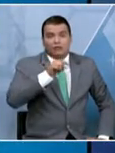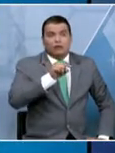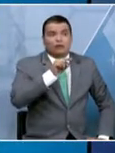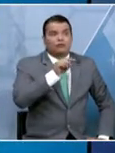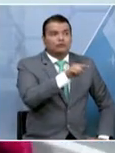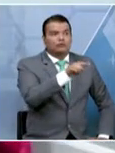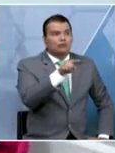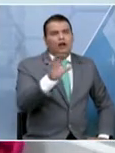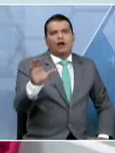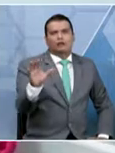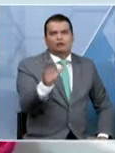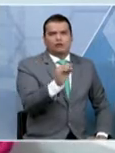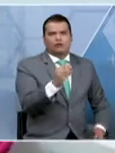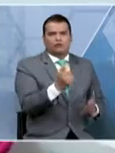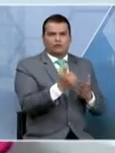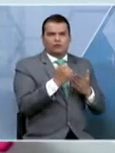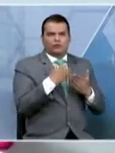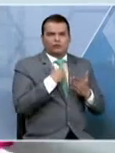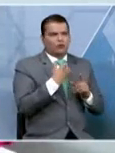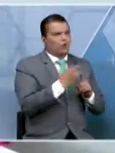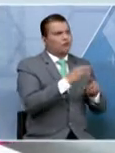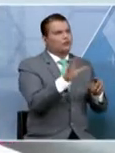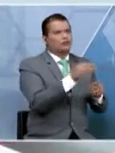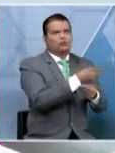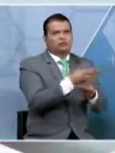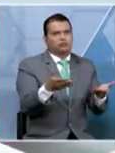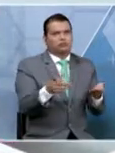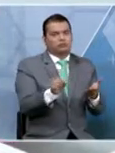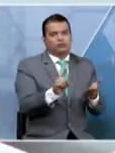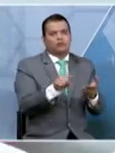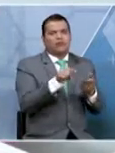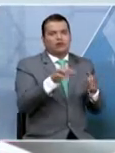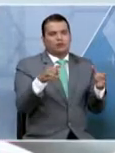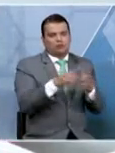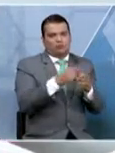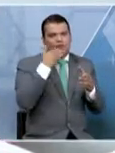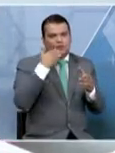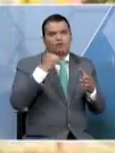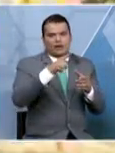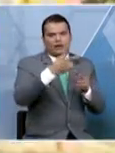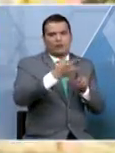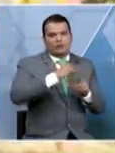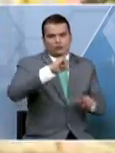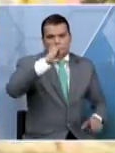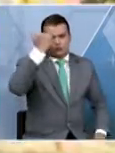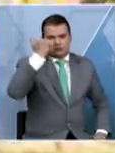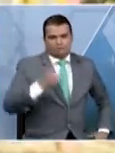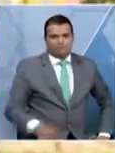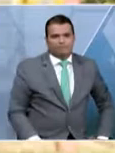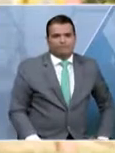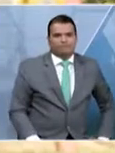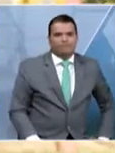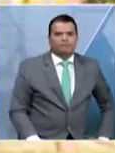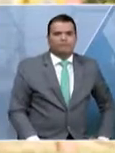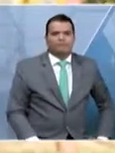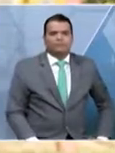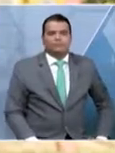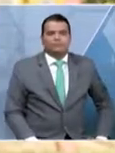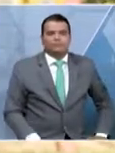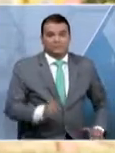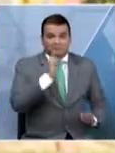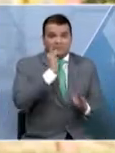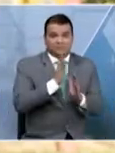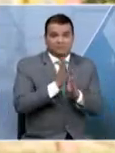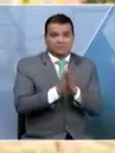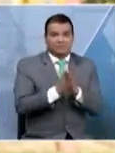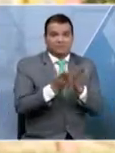profiláctica pues el estudio sólo evaluará su efectividad en pacientes ya contagiados eresa para detección de la ciudad porque noticiero 90